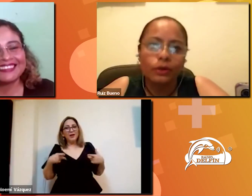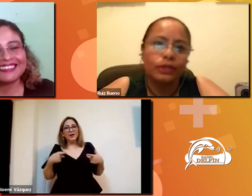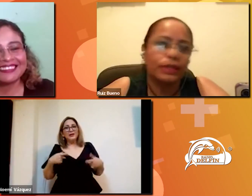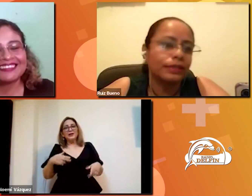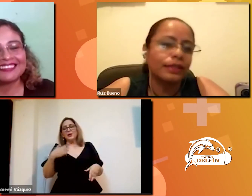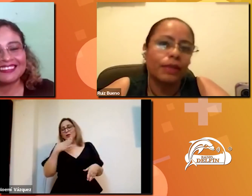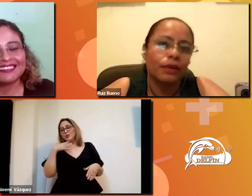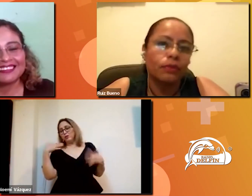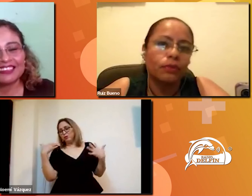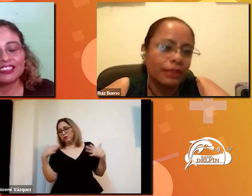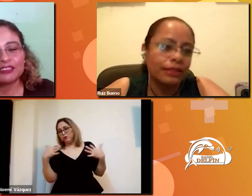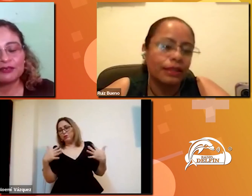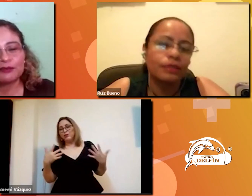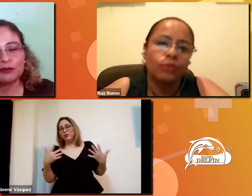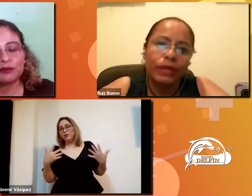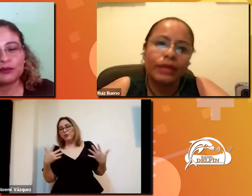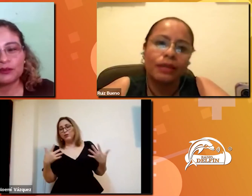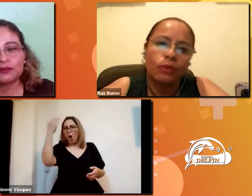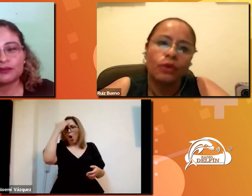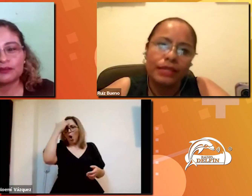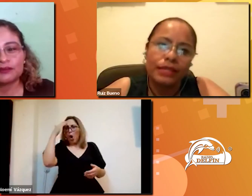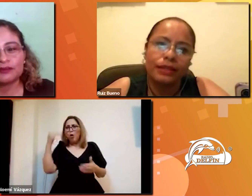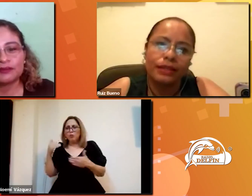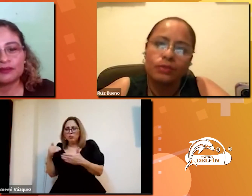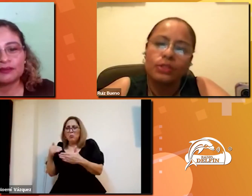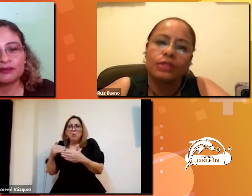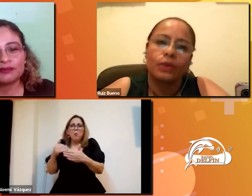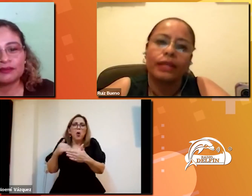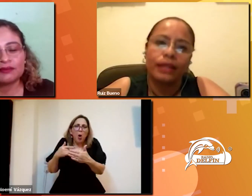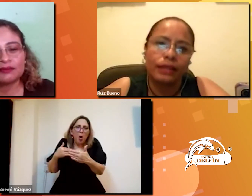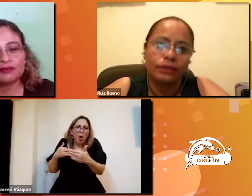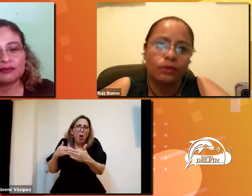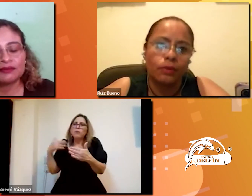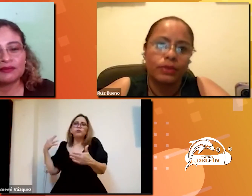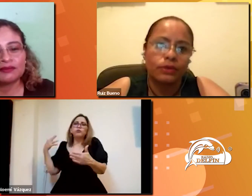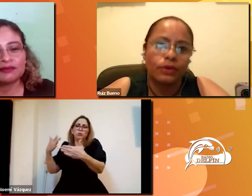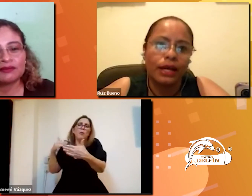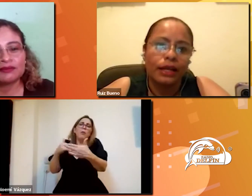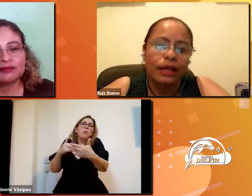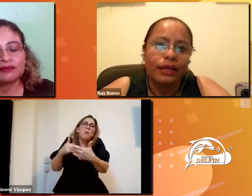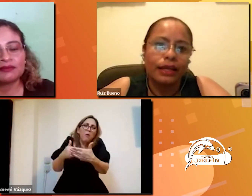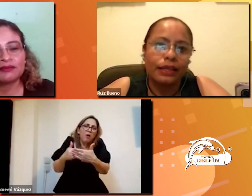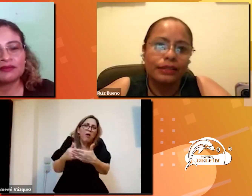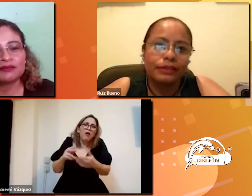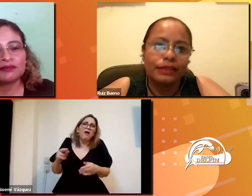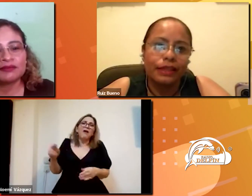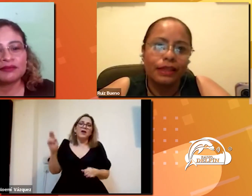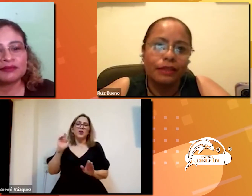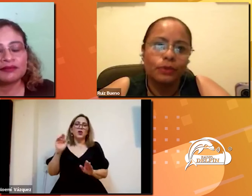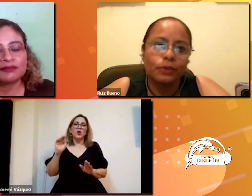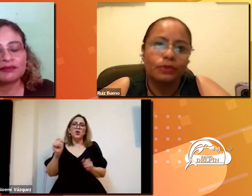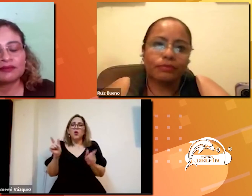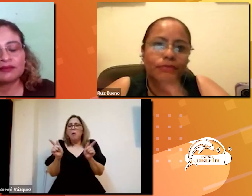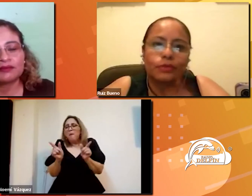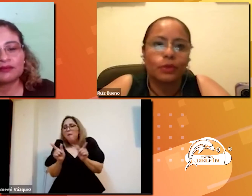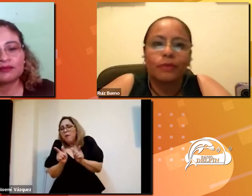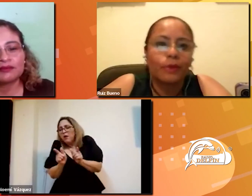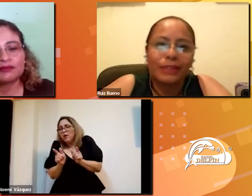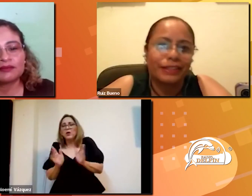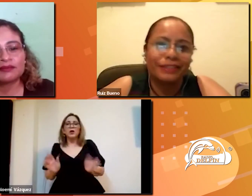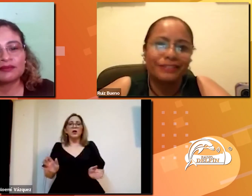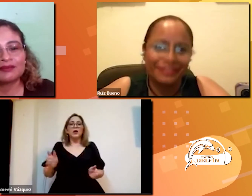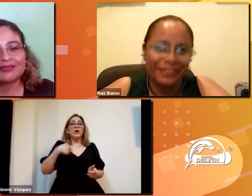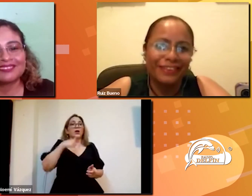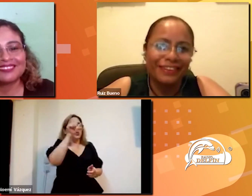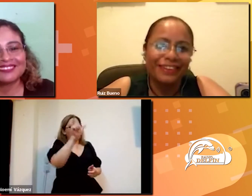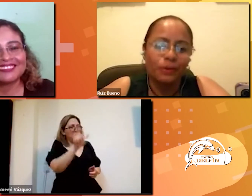de conocerte, sin embargo, me parece que eres muy linda, muy honesta, tienes muchas cualidades como persona, que pues yo te veo